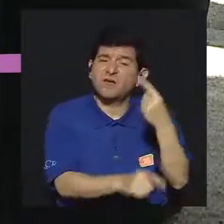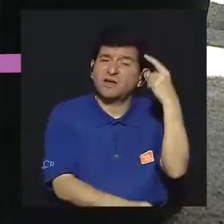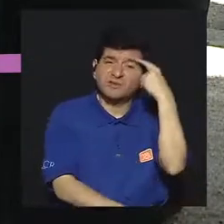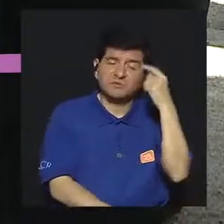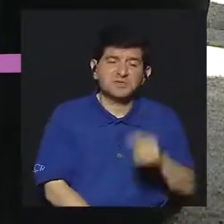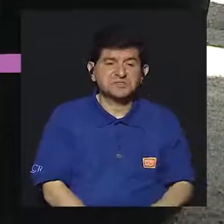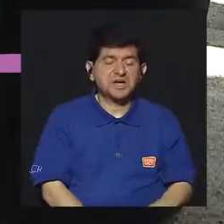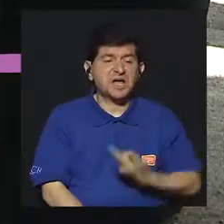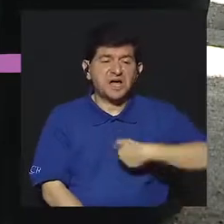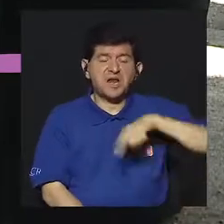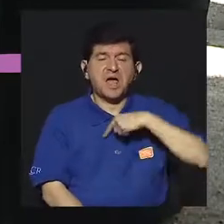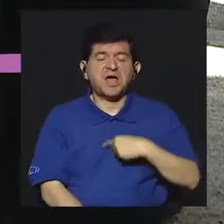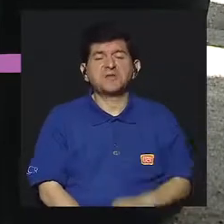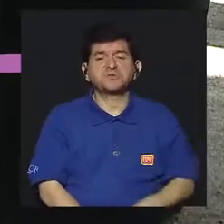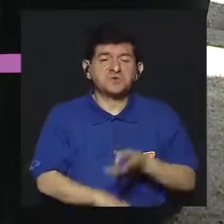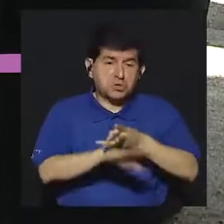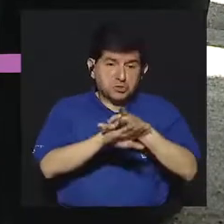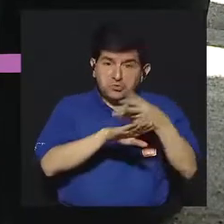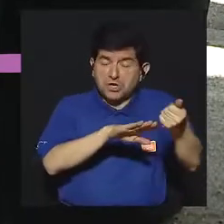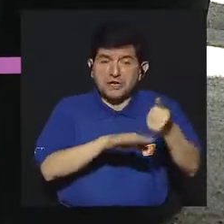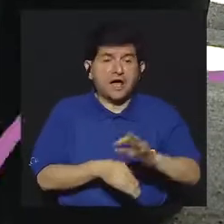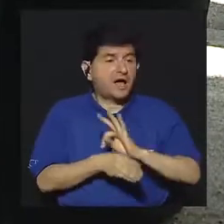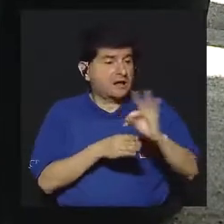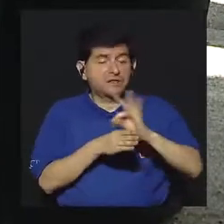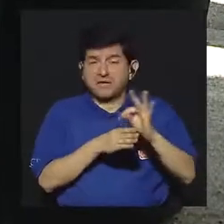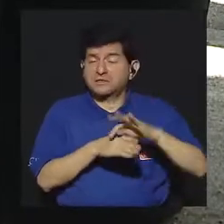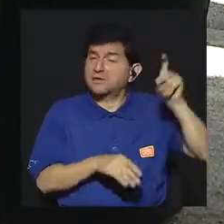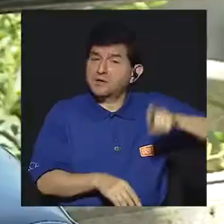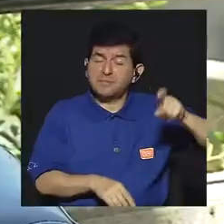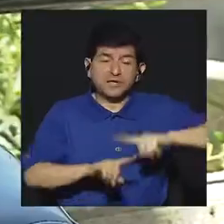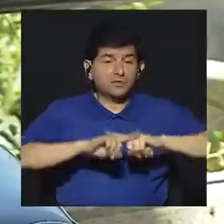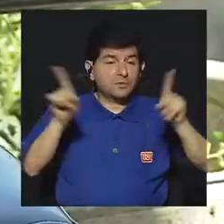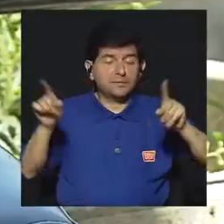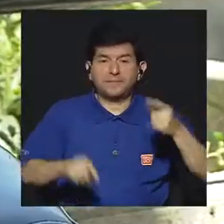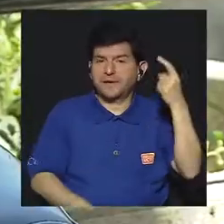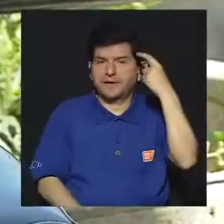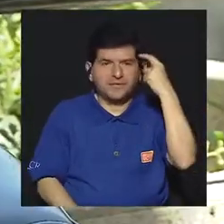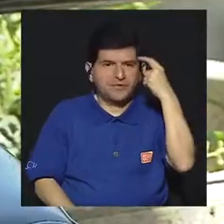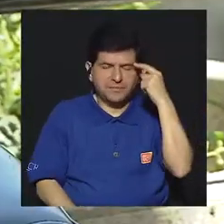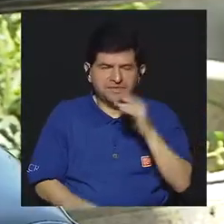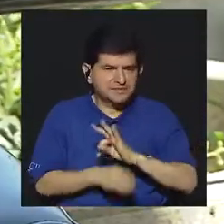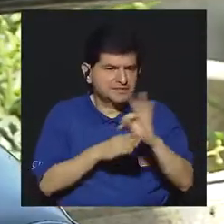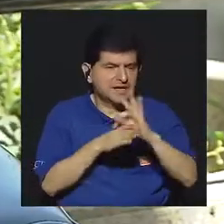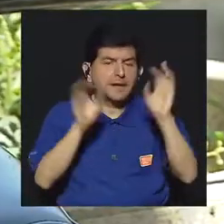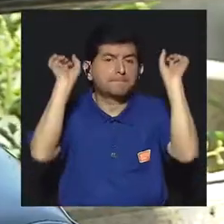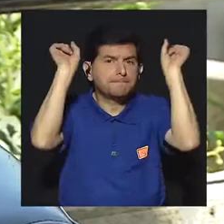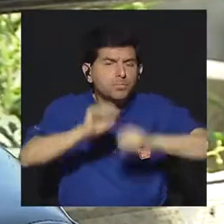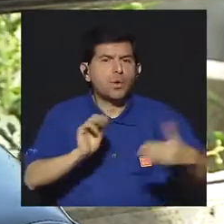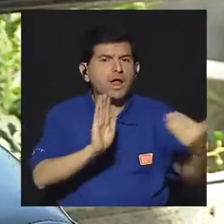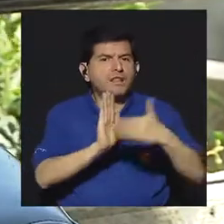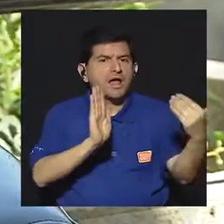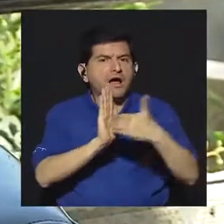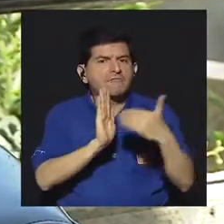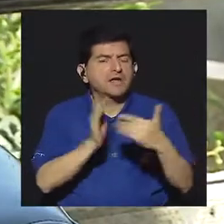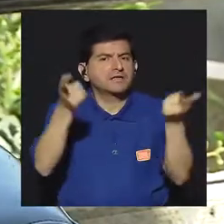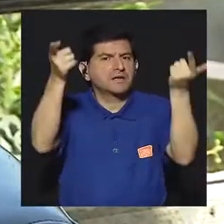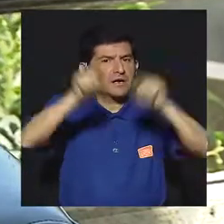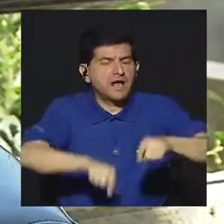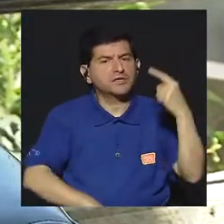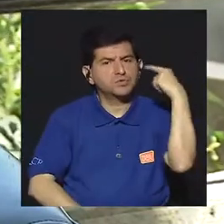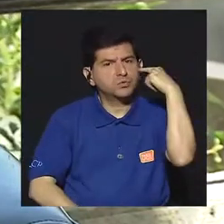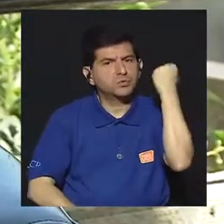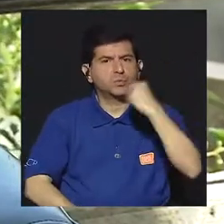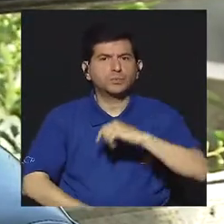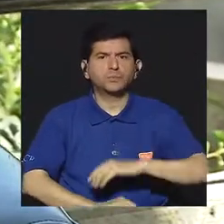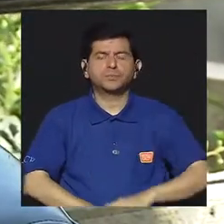estamos pensando, bueno, nos vamos a sanar, tengo que sanar o tengo que llevar un tratamiento para, pero no estamos pensando que ese tratamiento nos pueda afectar, y en este caso nos puede